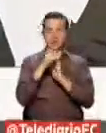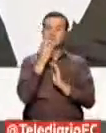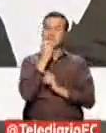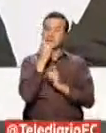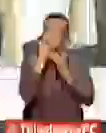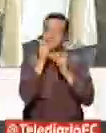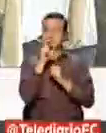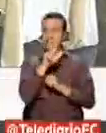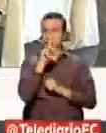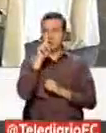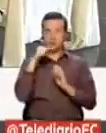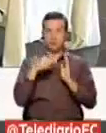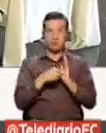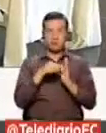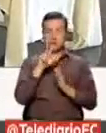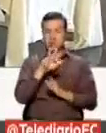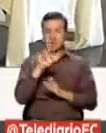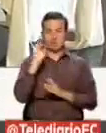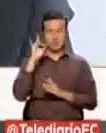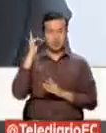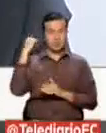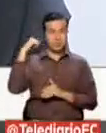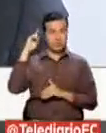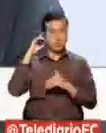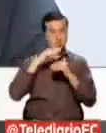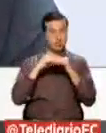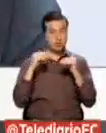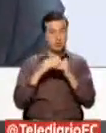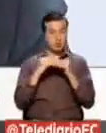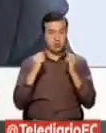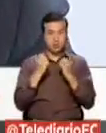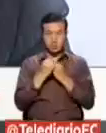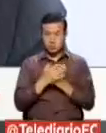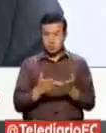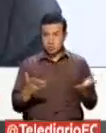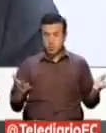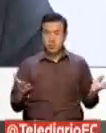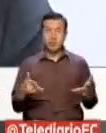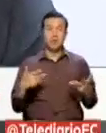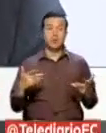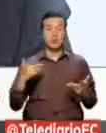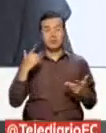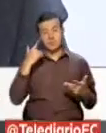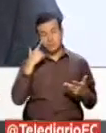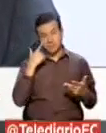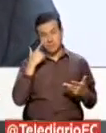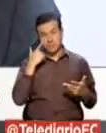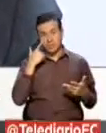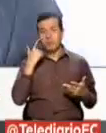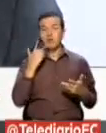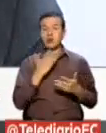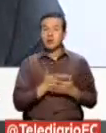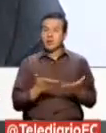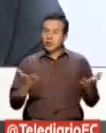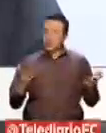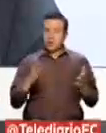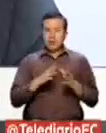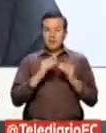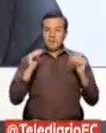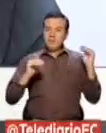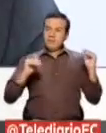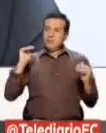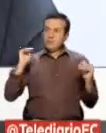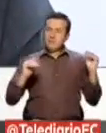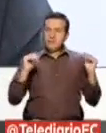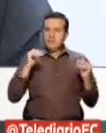a los 31.318 millones de dólares. En la búsqueda de solventar los de grandes desequilibrios